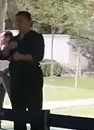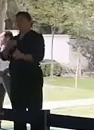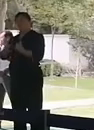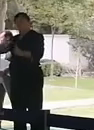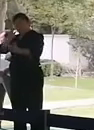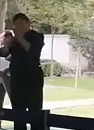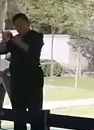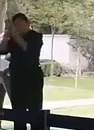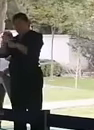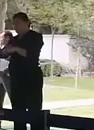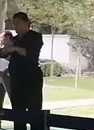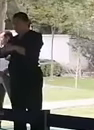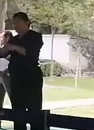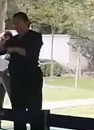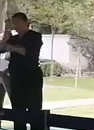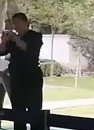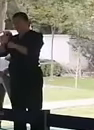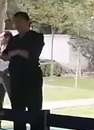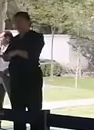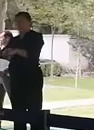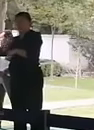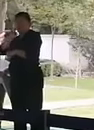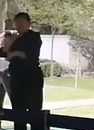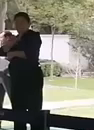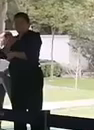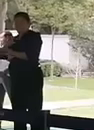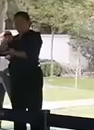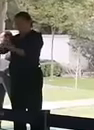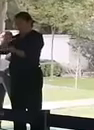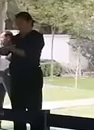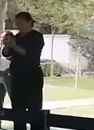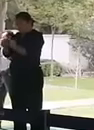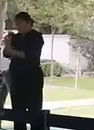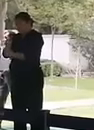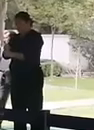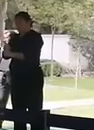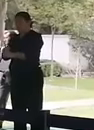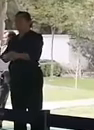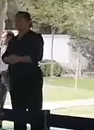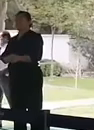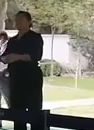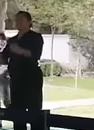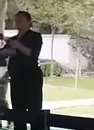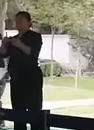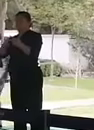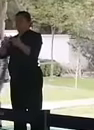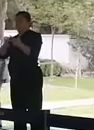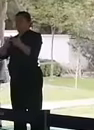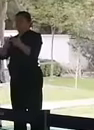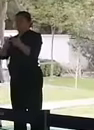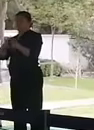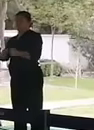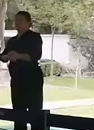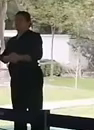haciendo la gobernadora en esa agenda de la seguridad. Segundo, también hablando de lo